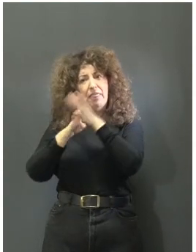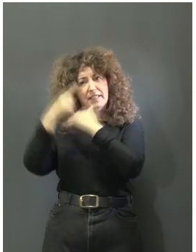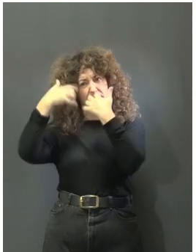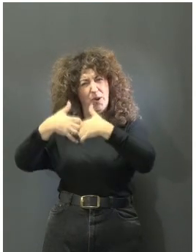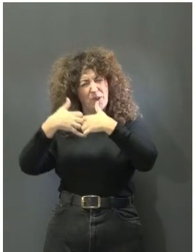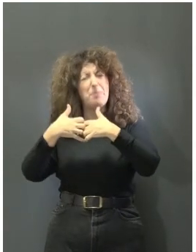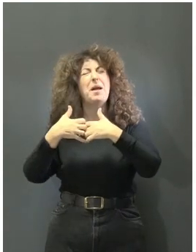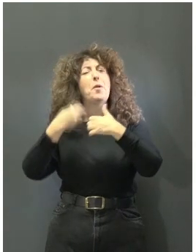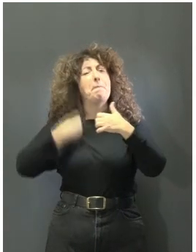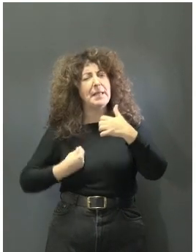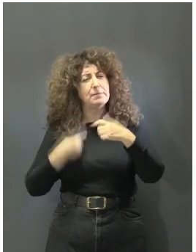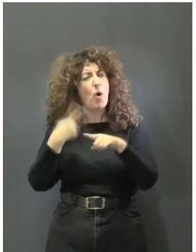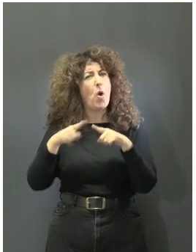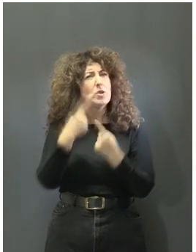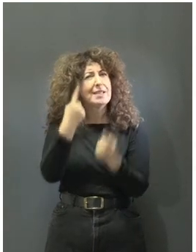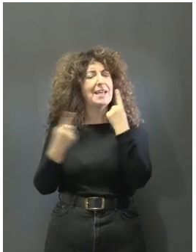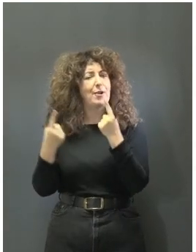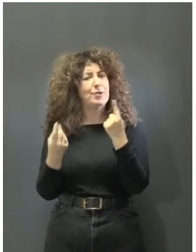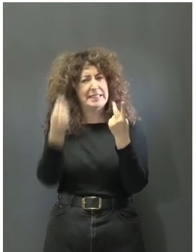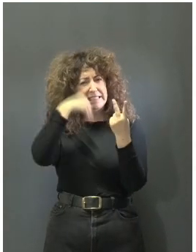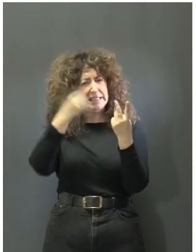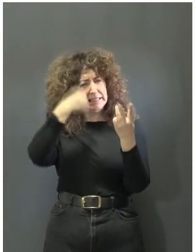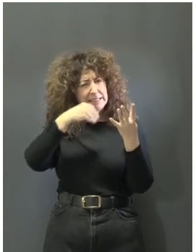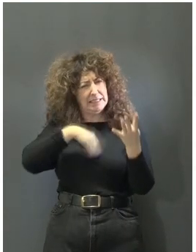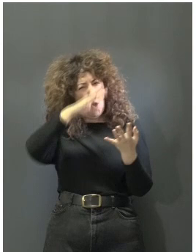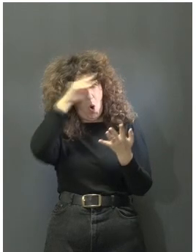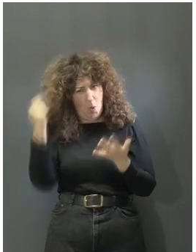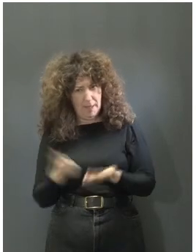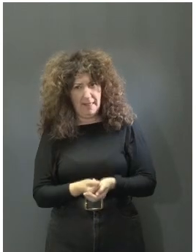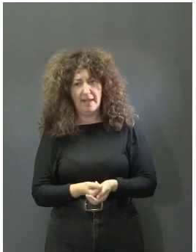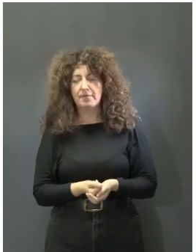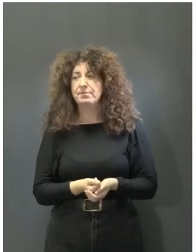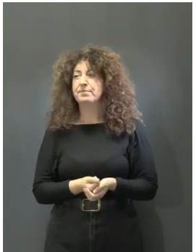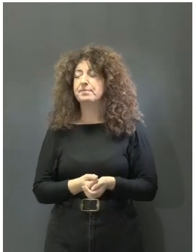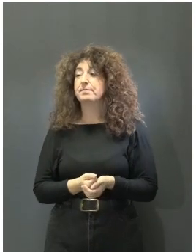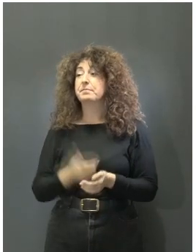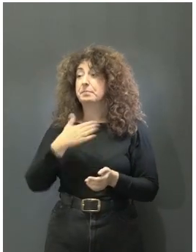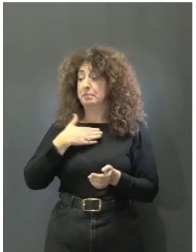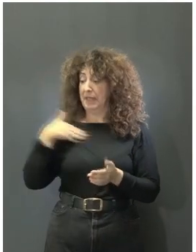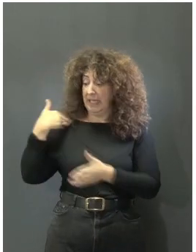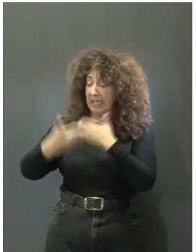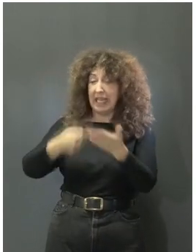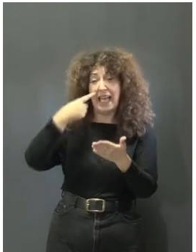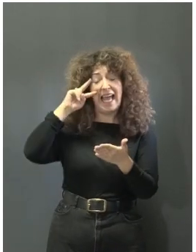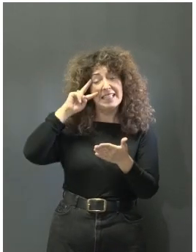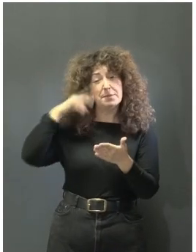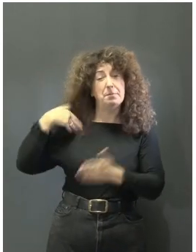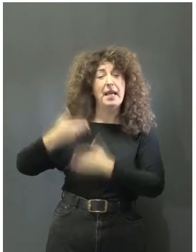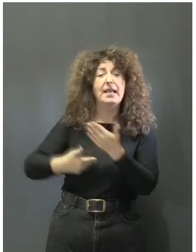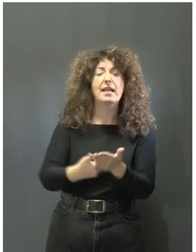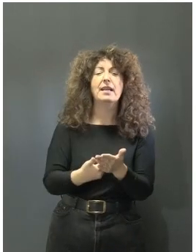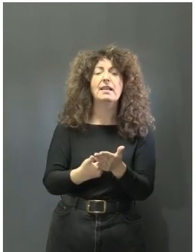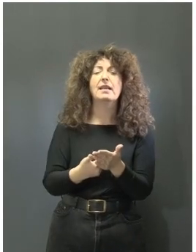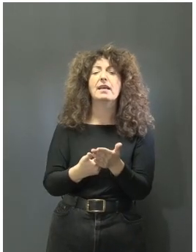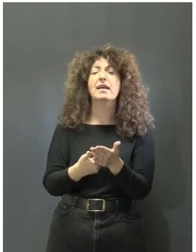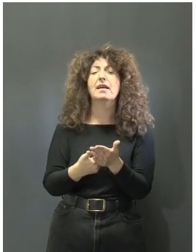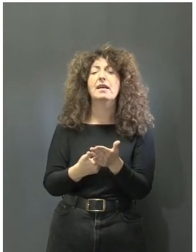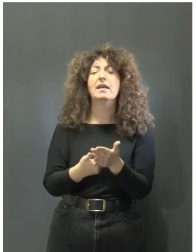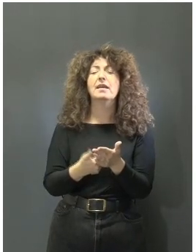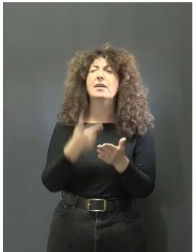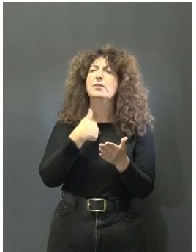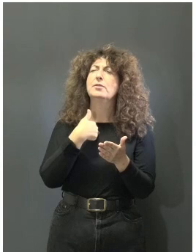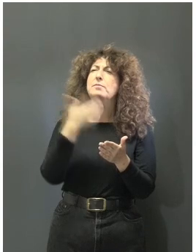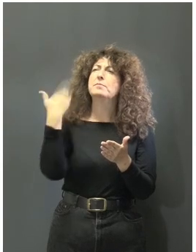cosas que se nos están olvidando, ¿no? Y también un poco por mi trayectoria, yo vengo yo